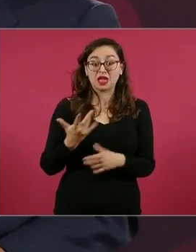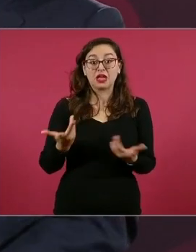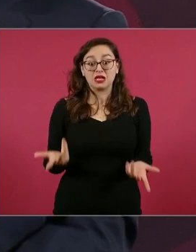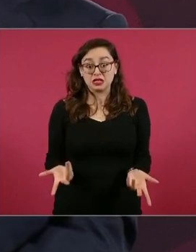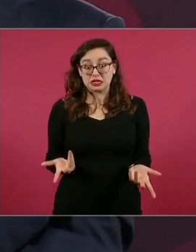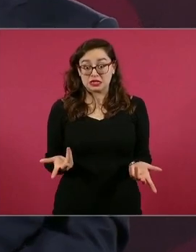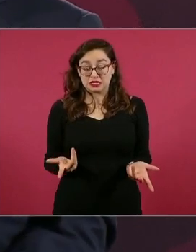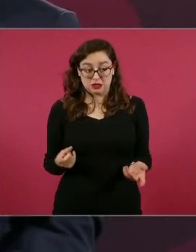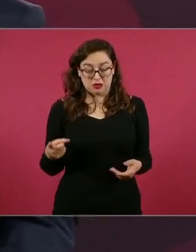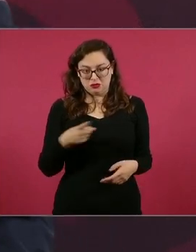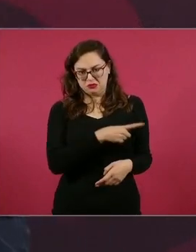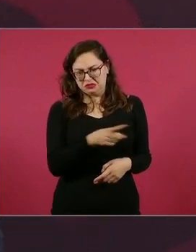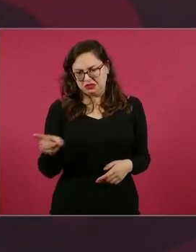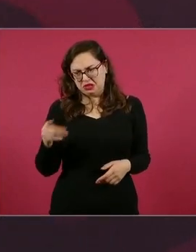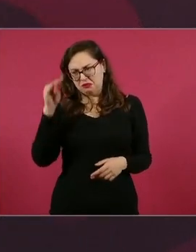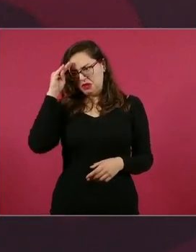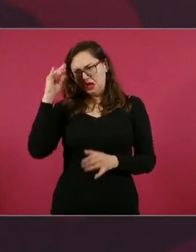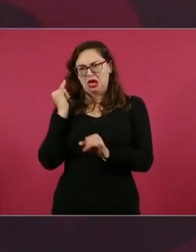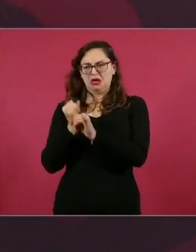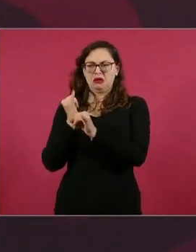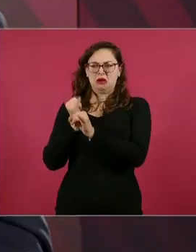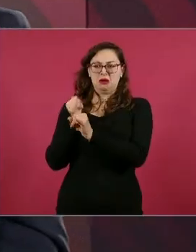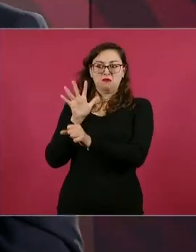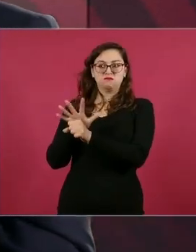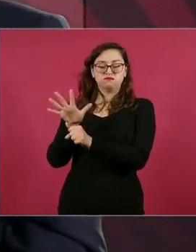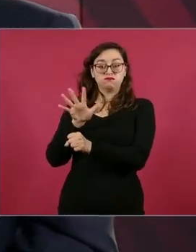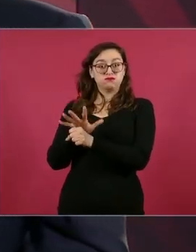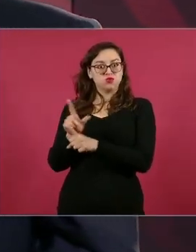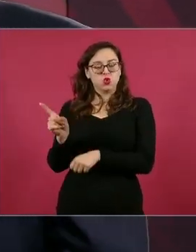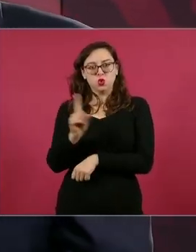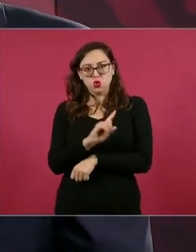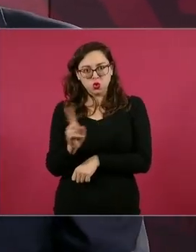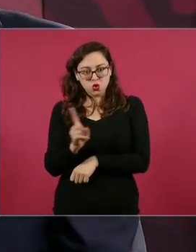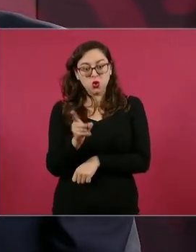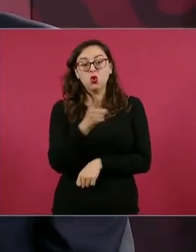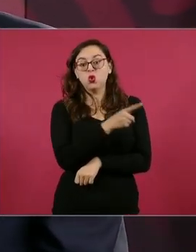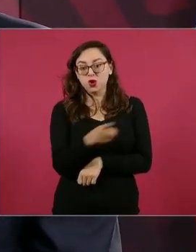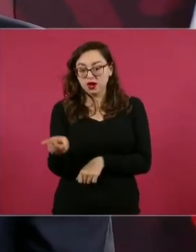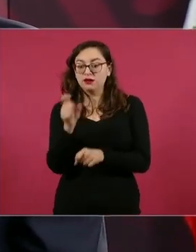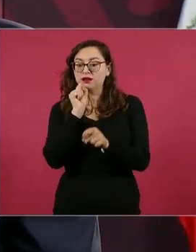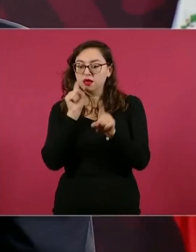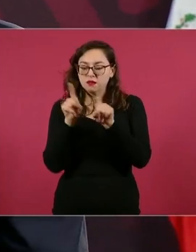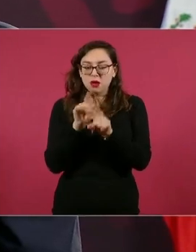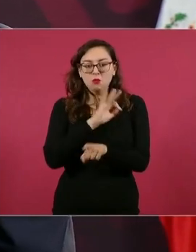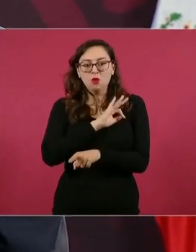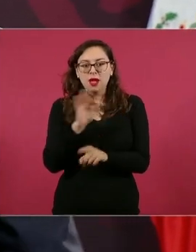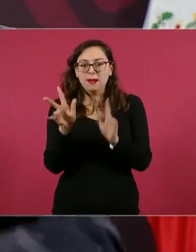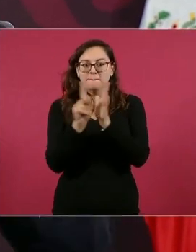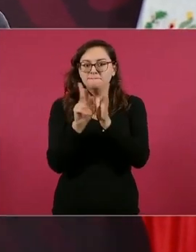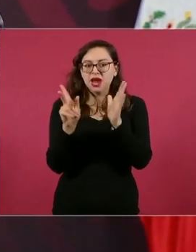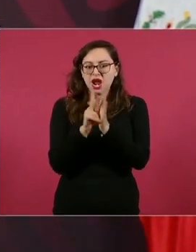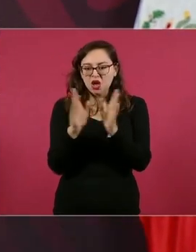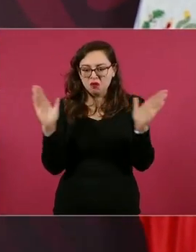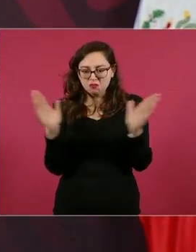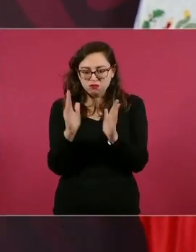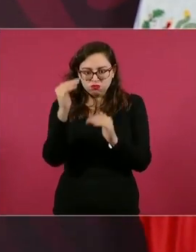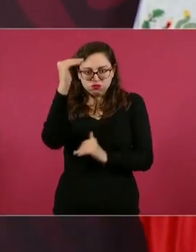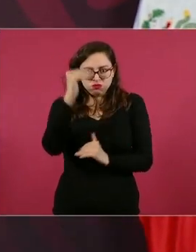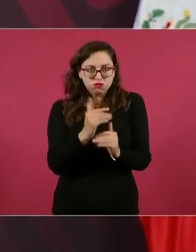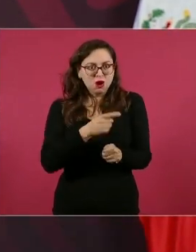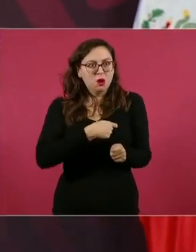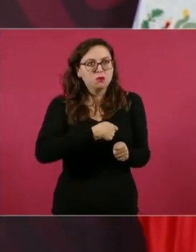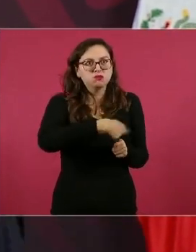y el volante y todos los medios al alcance pero